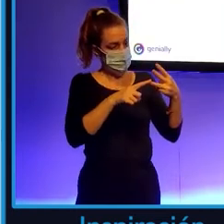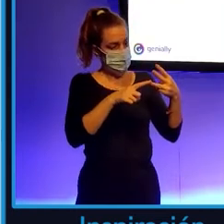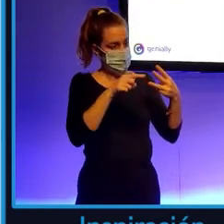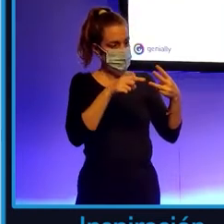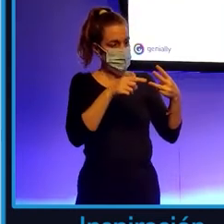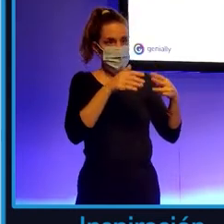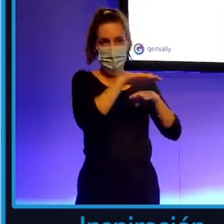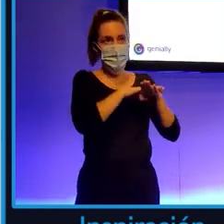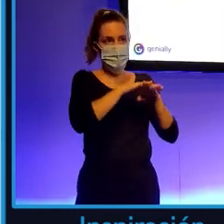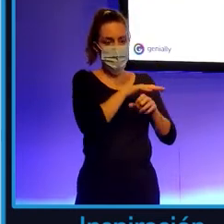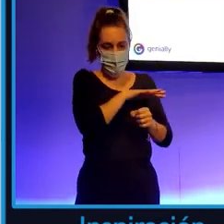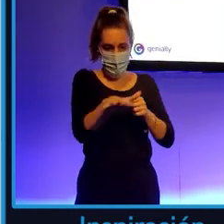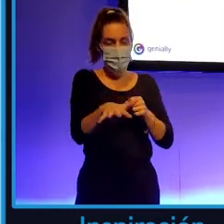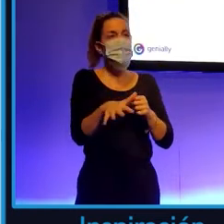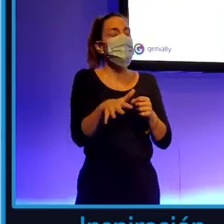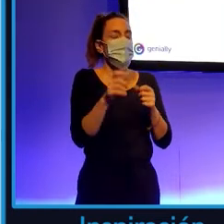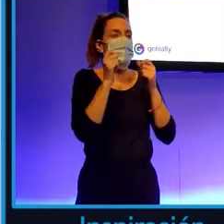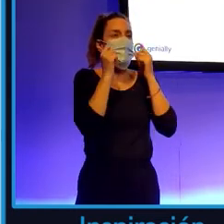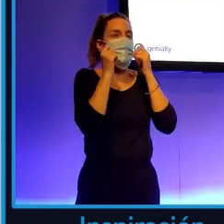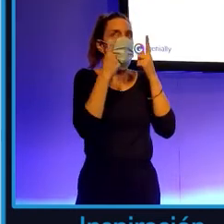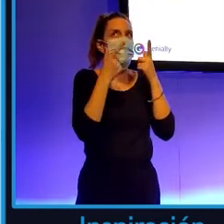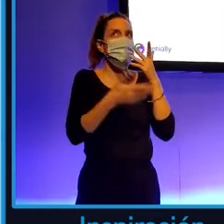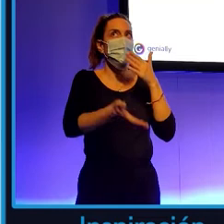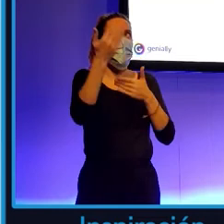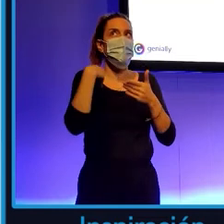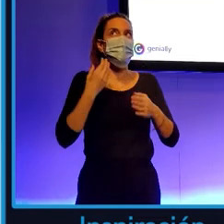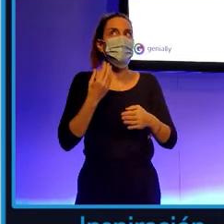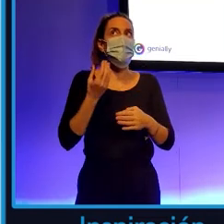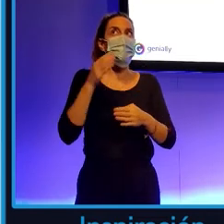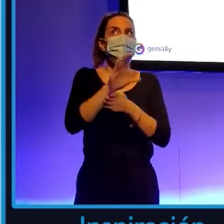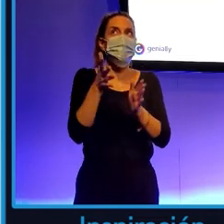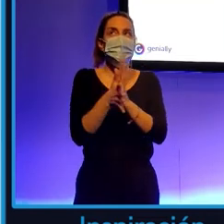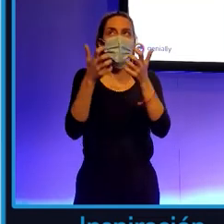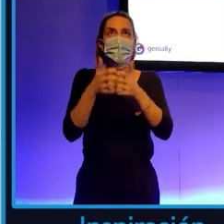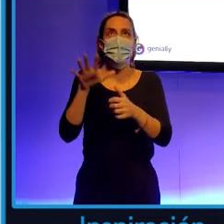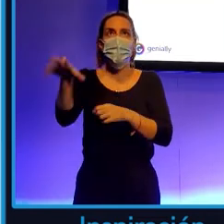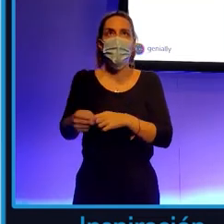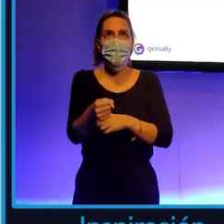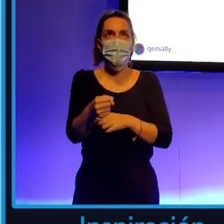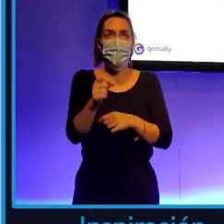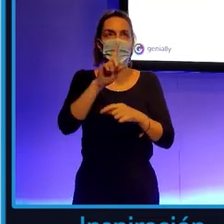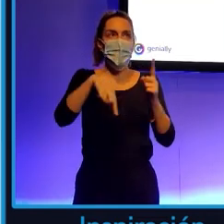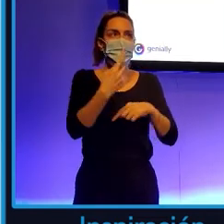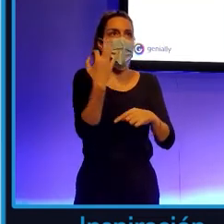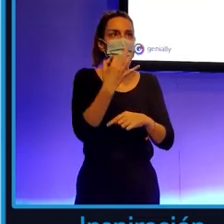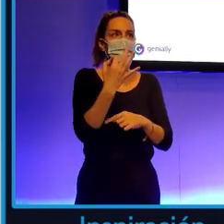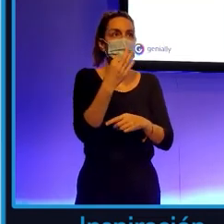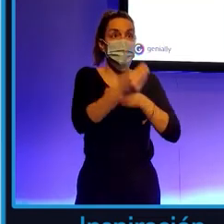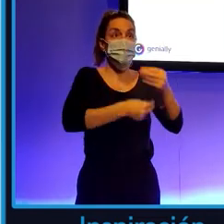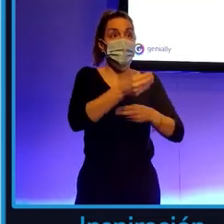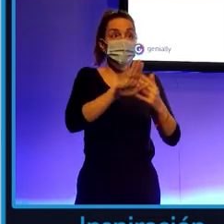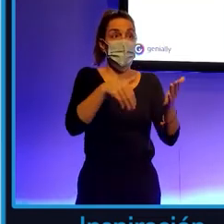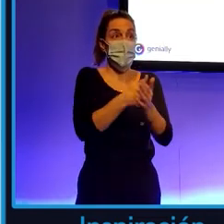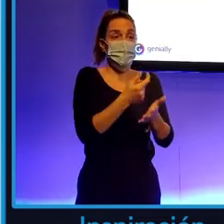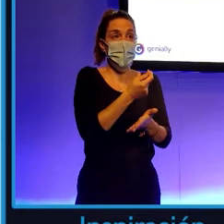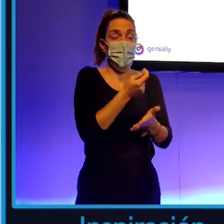pues aquí estamos dándonos cuenta de que antes una inversión era la máquina que tenías que amortizar ahora no lo amortiza es porque es que la máquina cada día